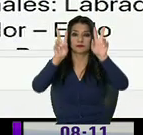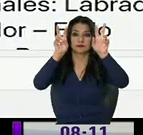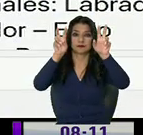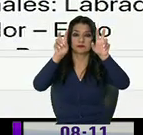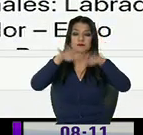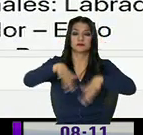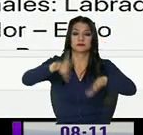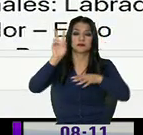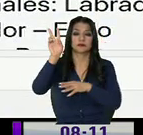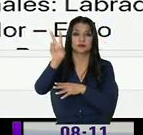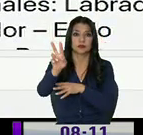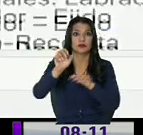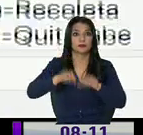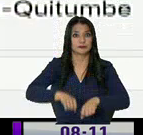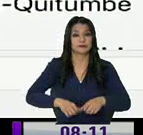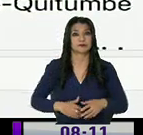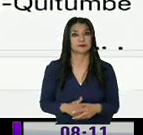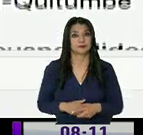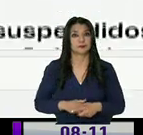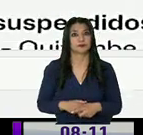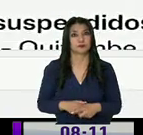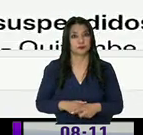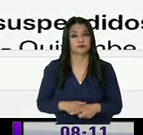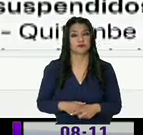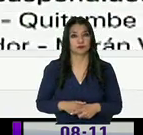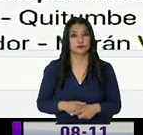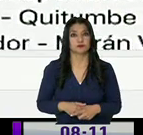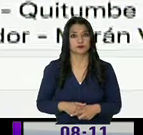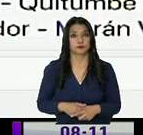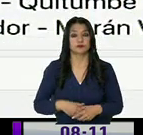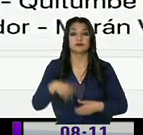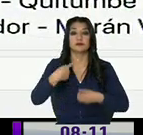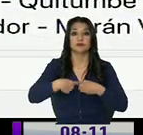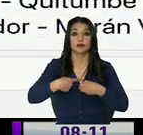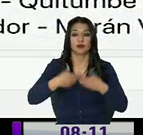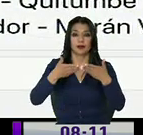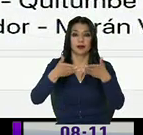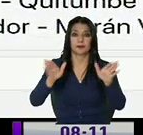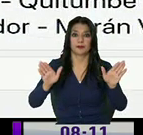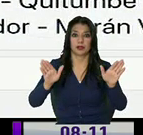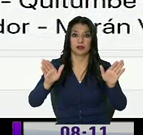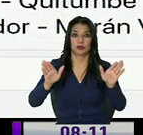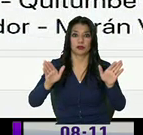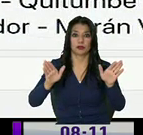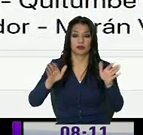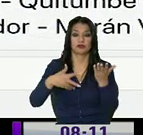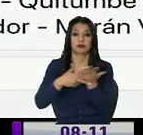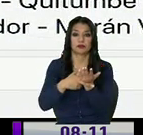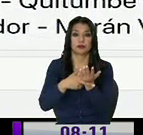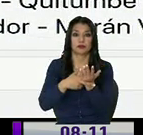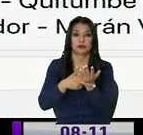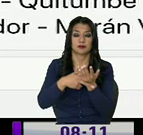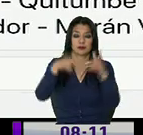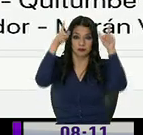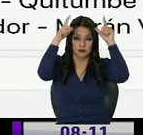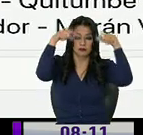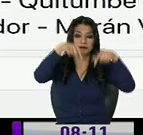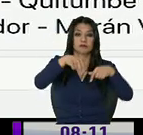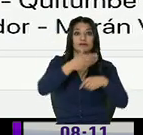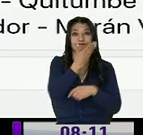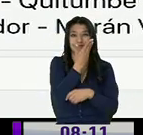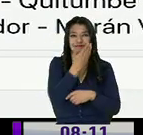del trolebús. Dice el trolebús, los circuitos habilitados en intraterminales, Labrador, Río Coca, Labrador,